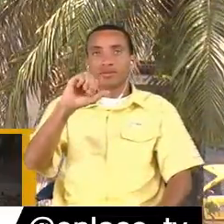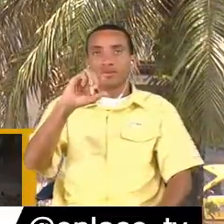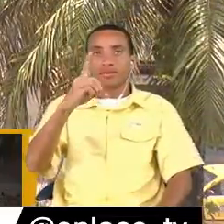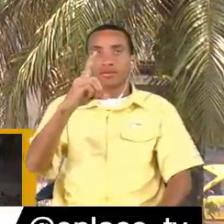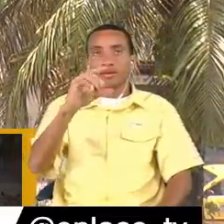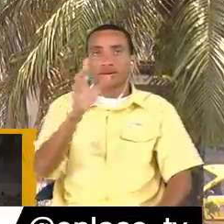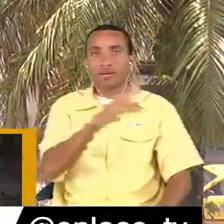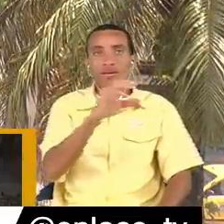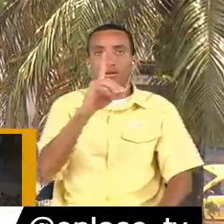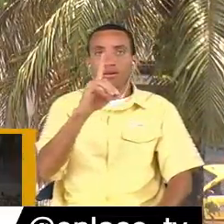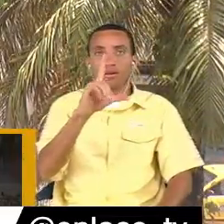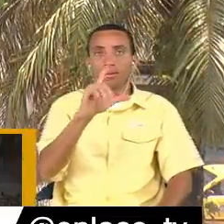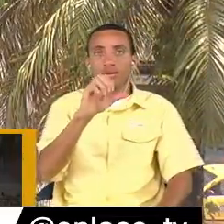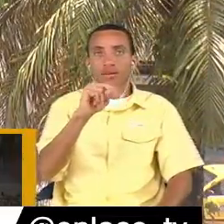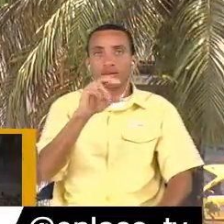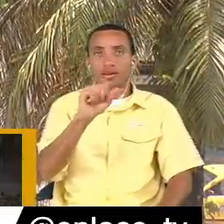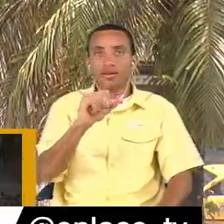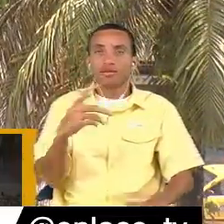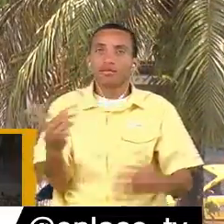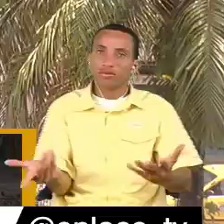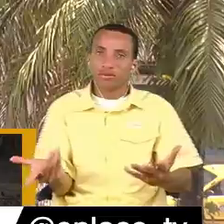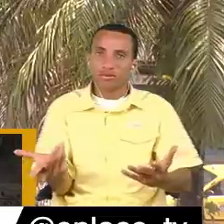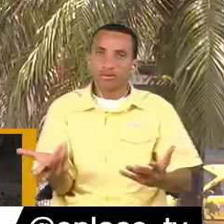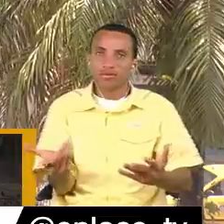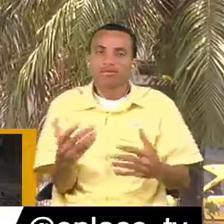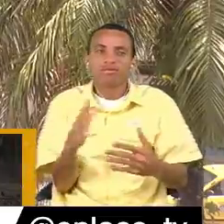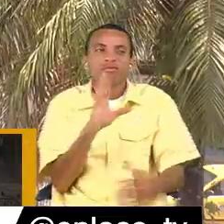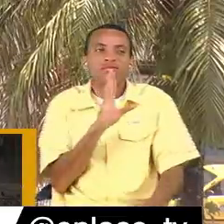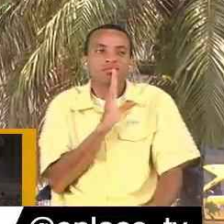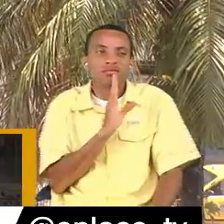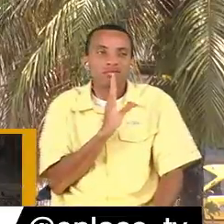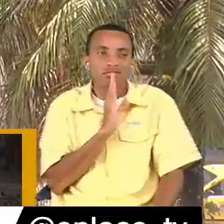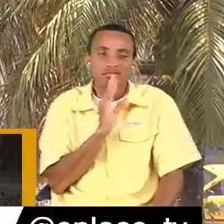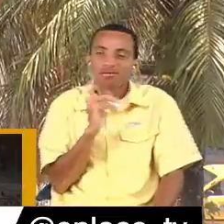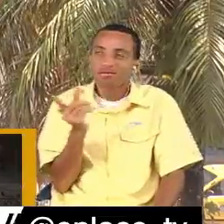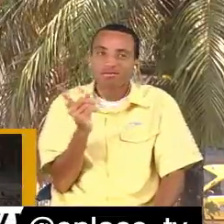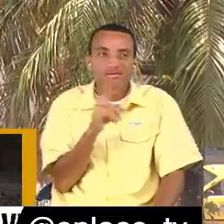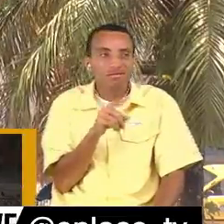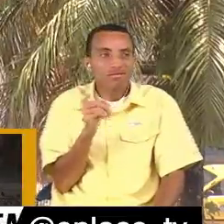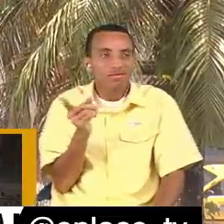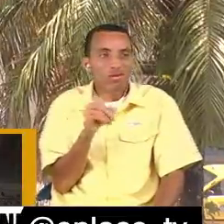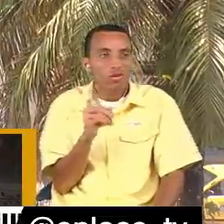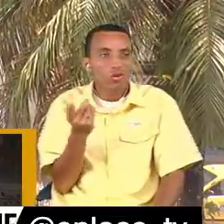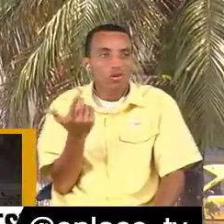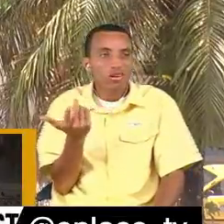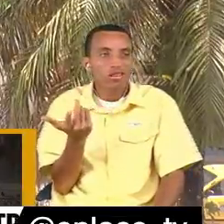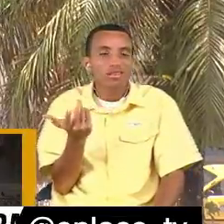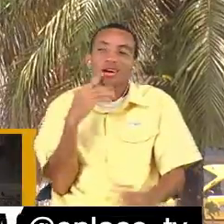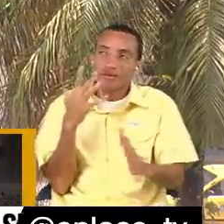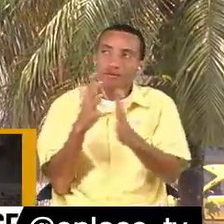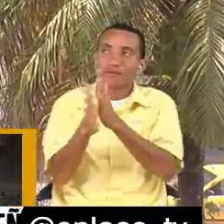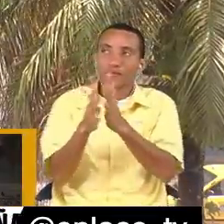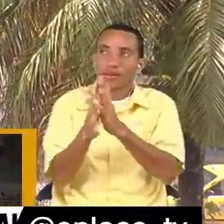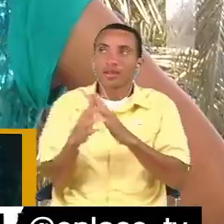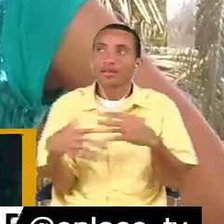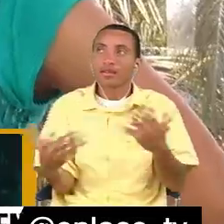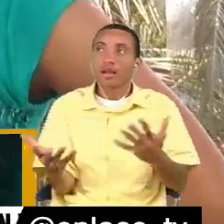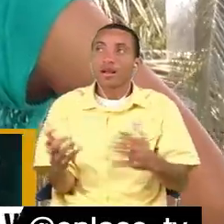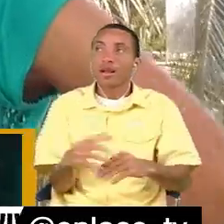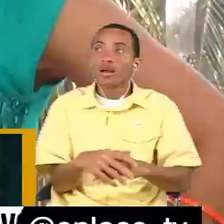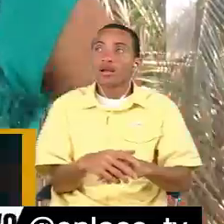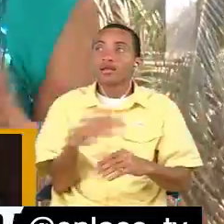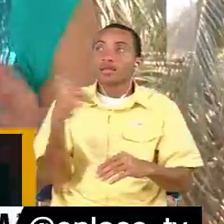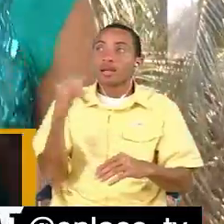Lena, y ustedes en estos momentos estarán preguntándose, bueno, ¿quiénes son Magda y quién es Lena? Contémosle un poco a nuestros televidentes. Ya estamos en vivo.